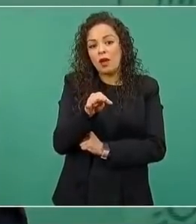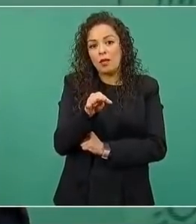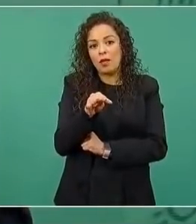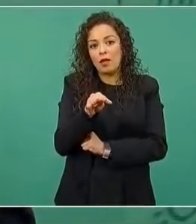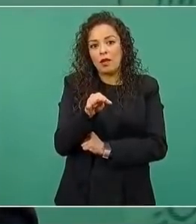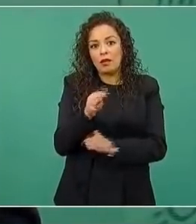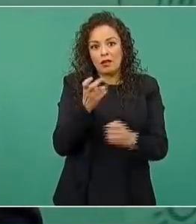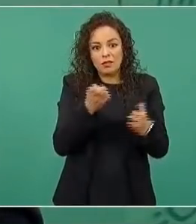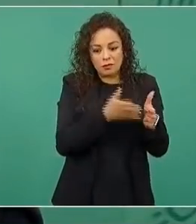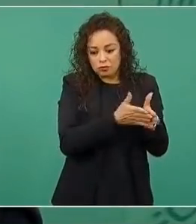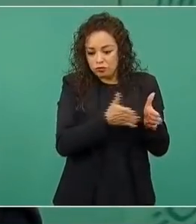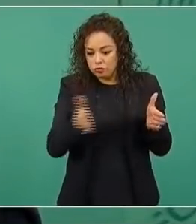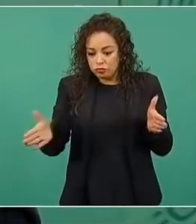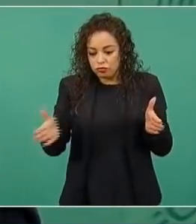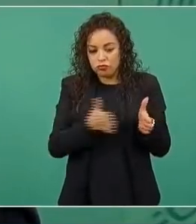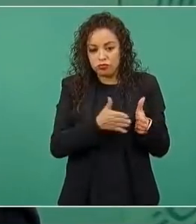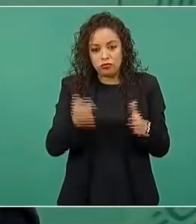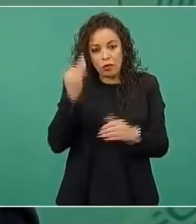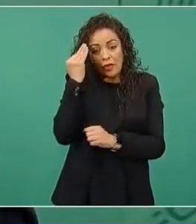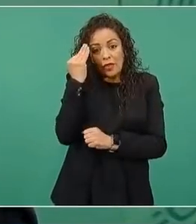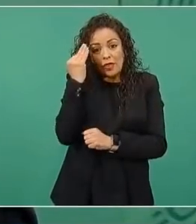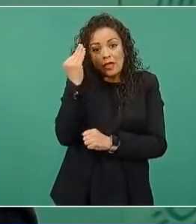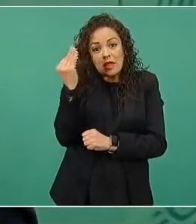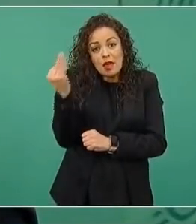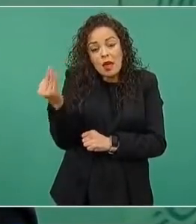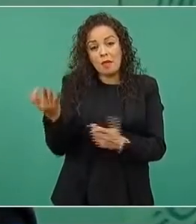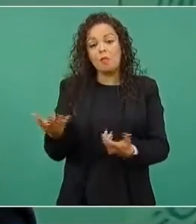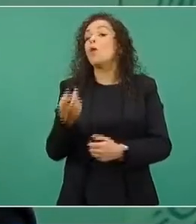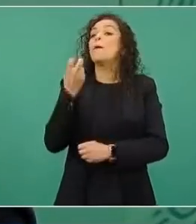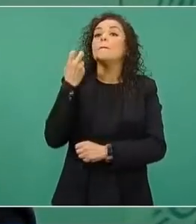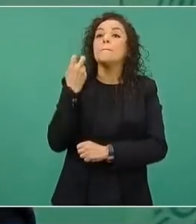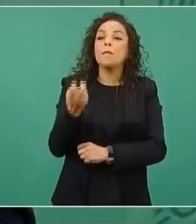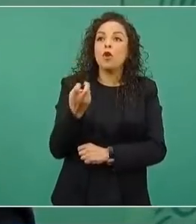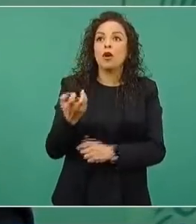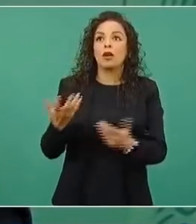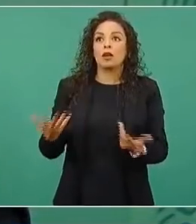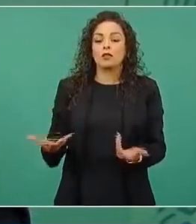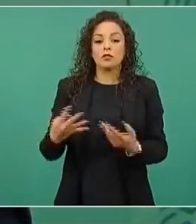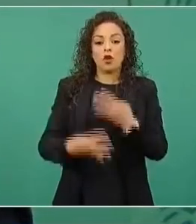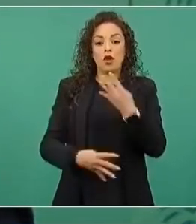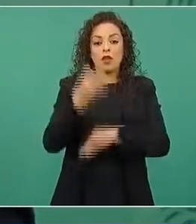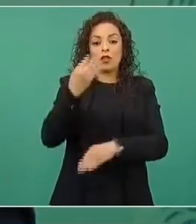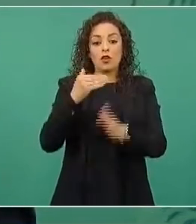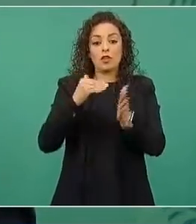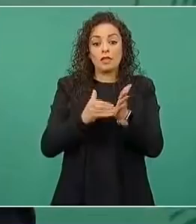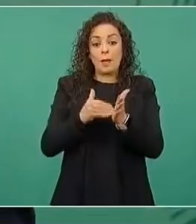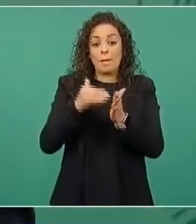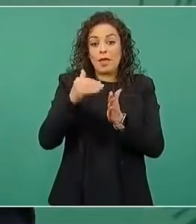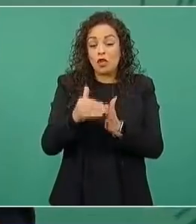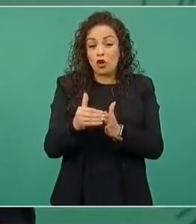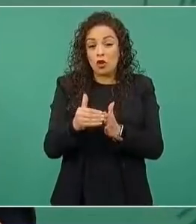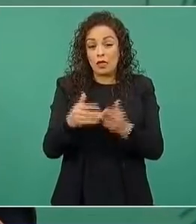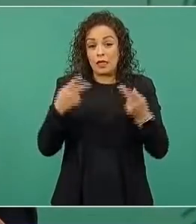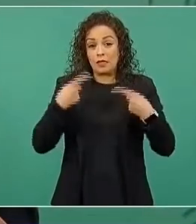Por eso, de 14 millones de habitantes que se calcula había